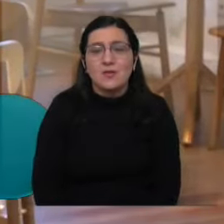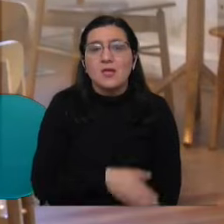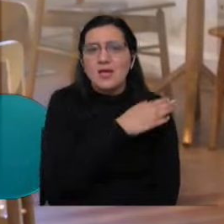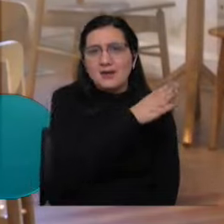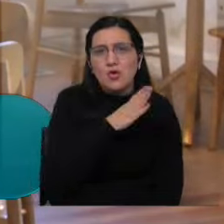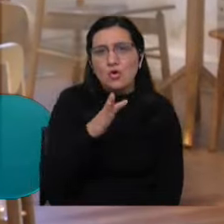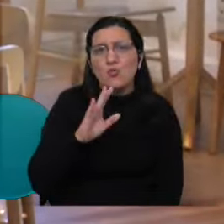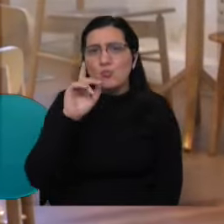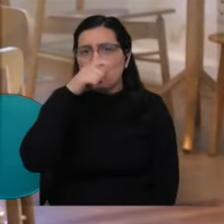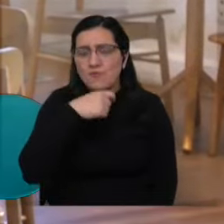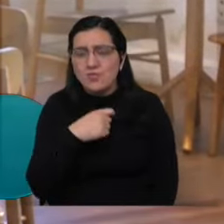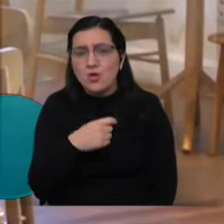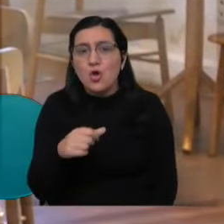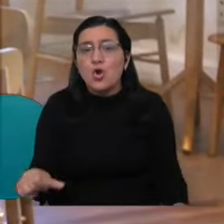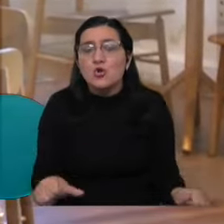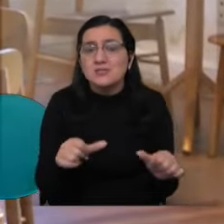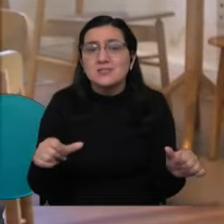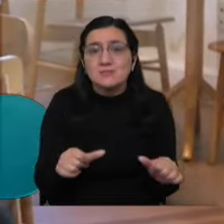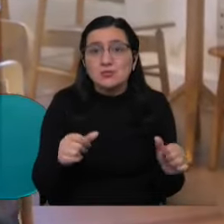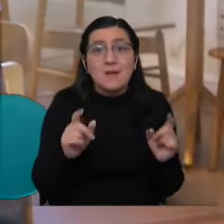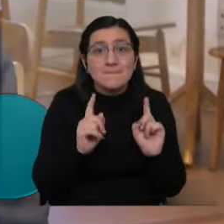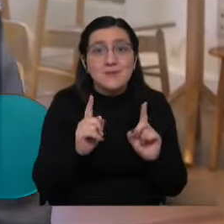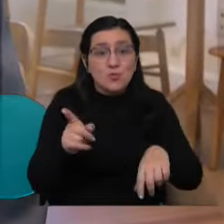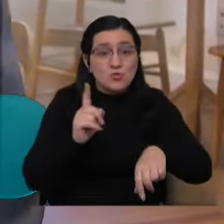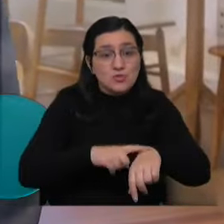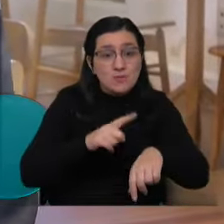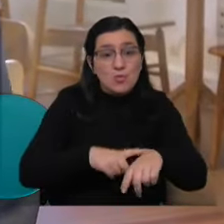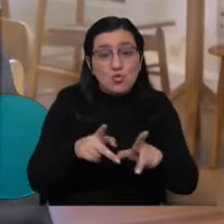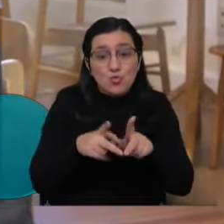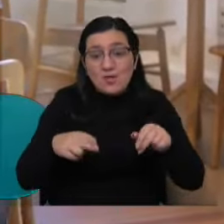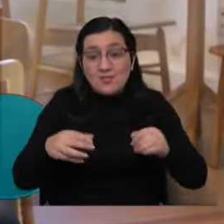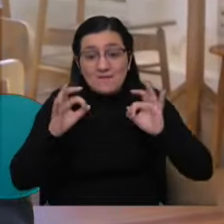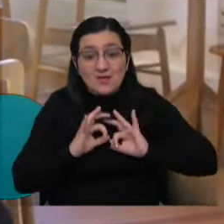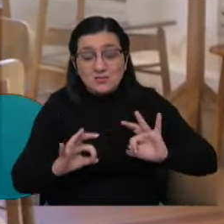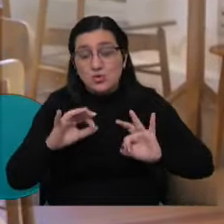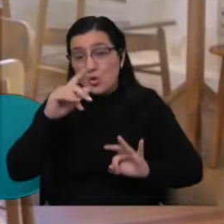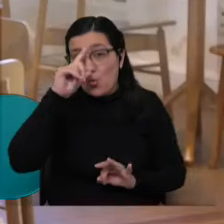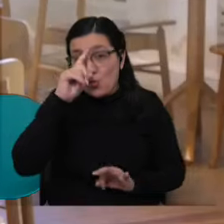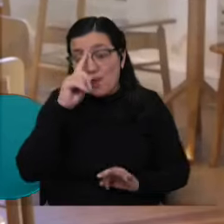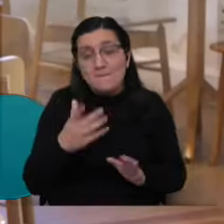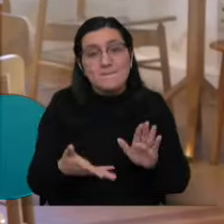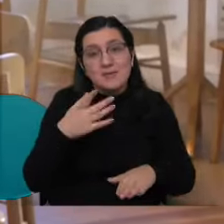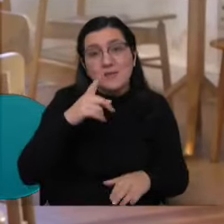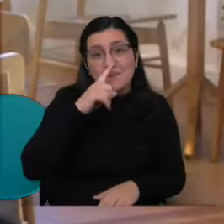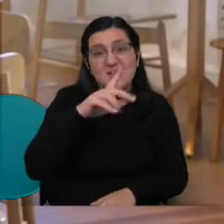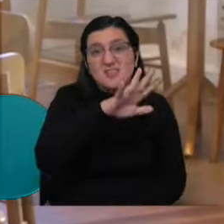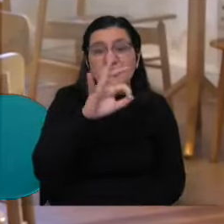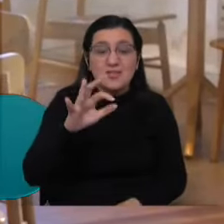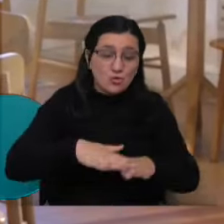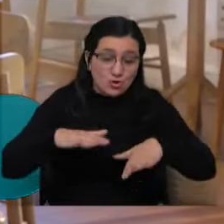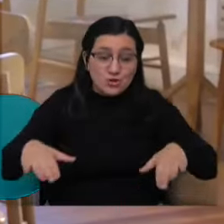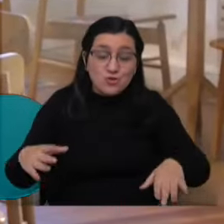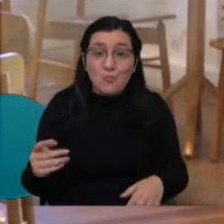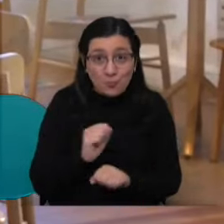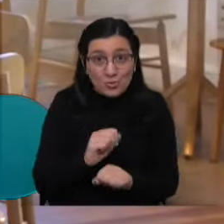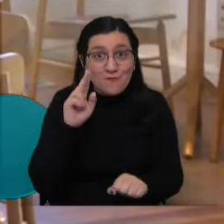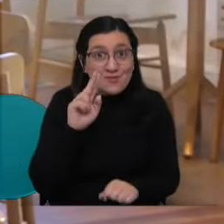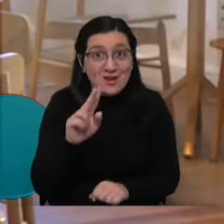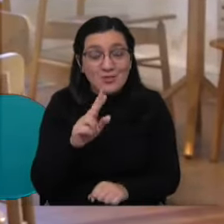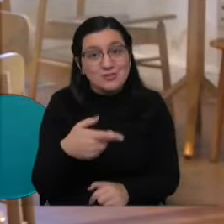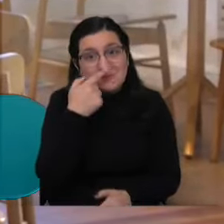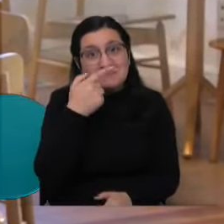Montevideo lo hicimos simultáneamente durante todas las vacaciones de julio jio más de 3500 niñas y niñas lo pudieron ver y hoy viene al teatro Entonces nos